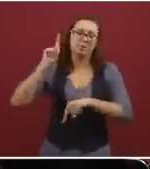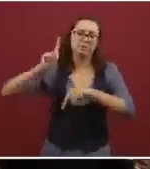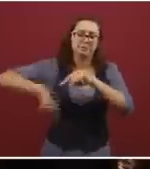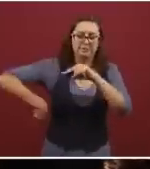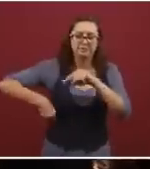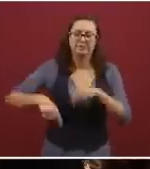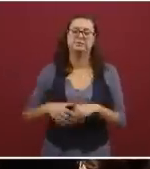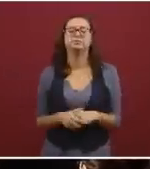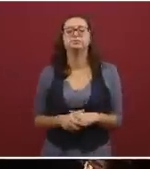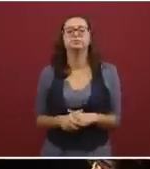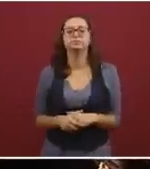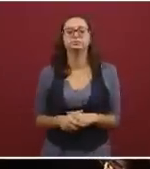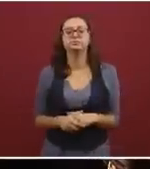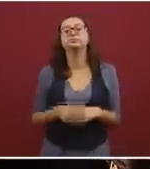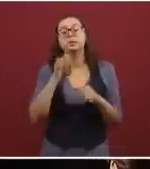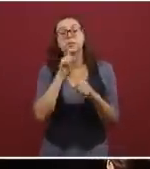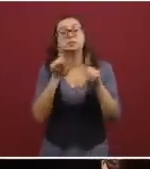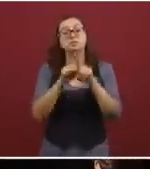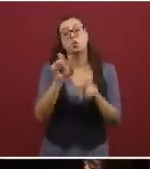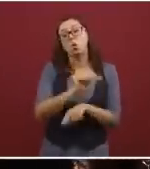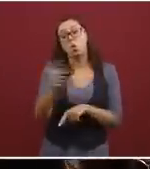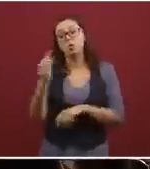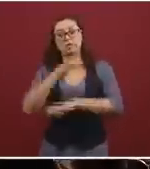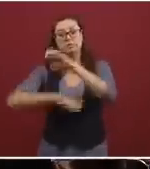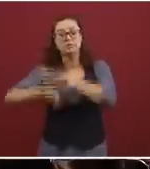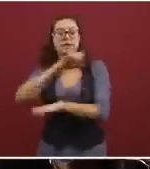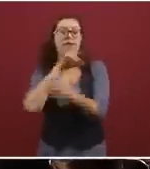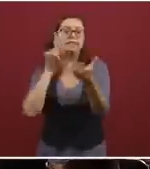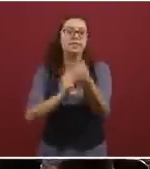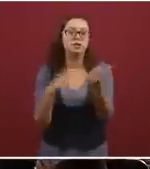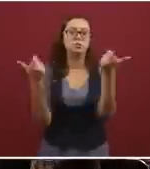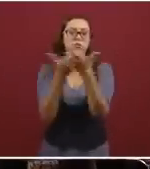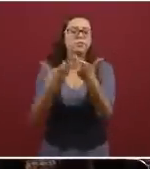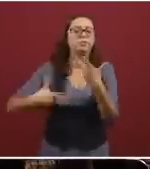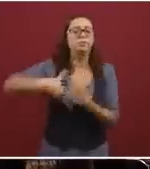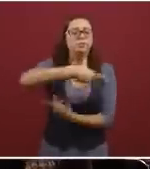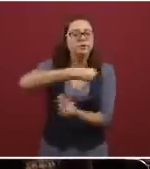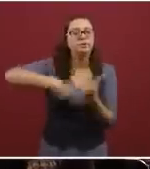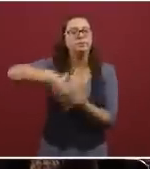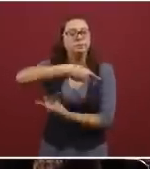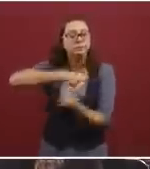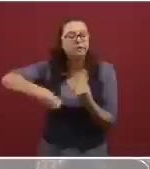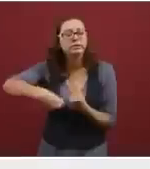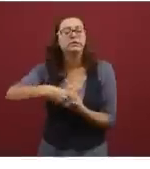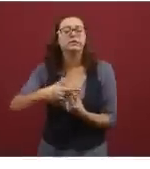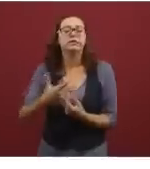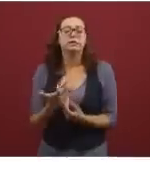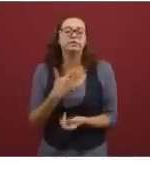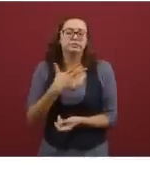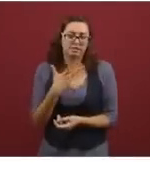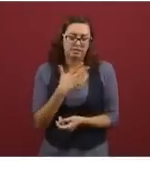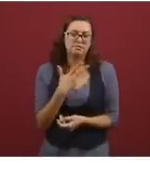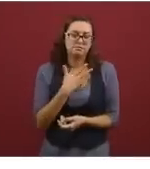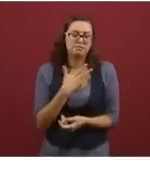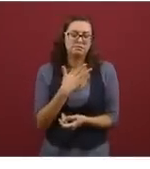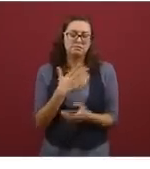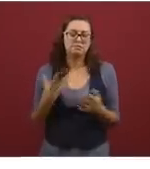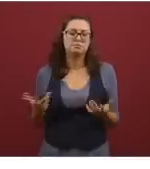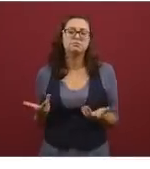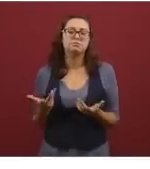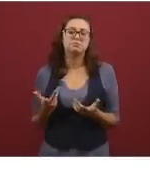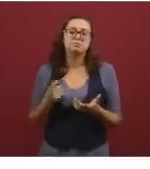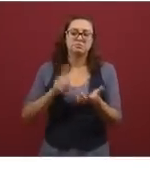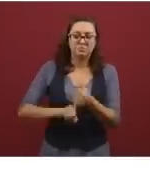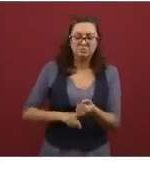empresas que son tenedoras de acciones. Estas dos que aparecen al centro tienen acciones de los